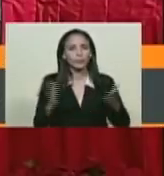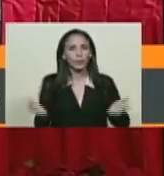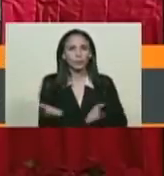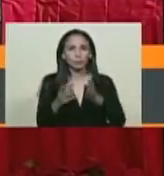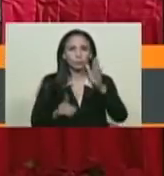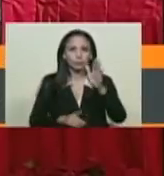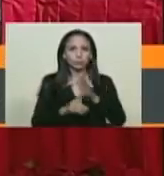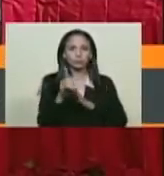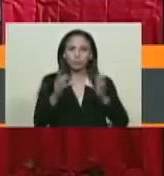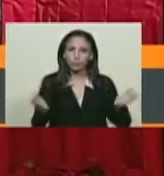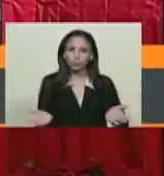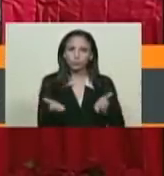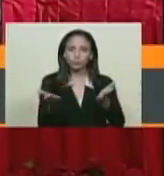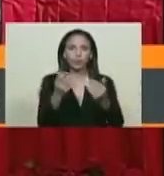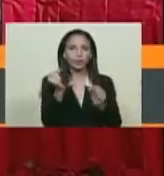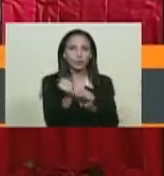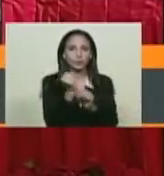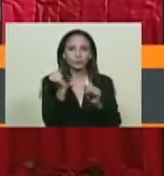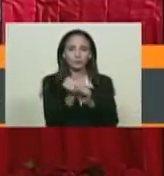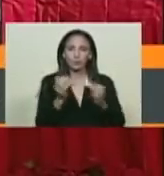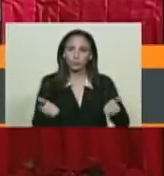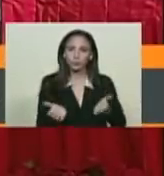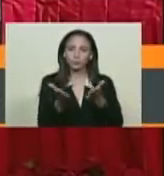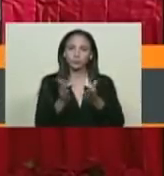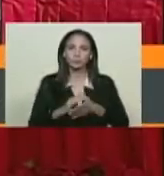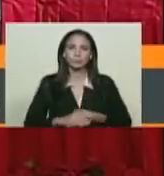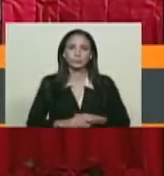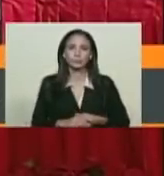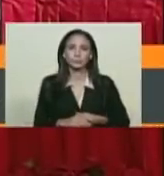Avanzando y avanzando.